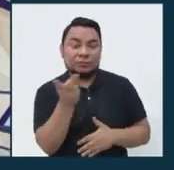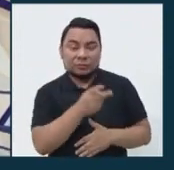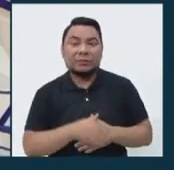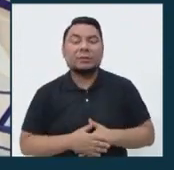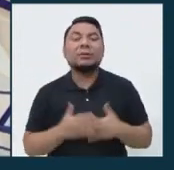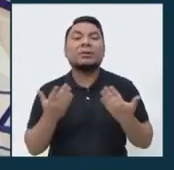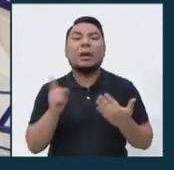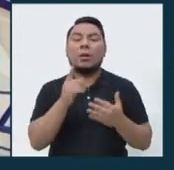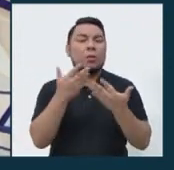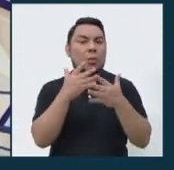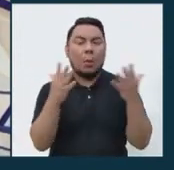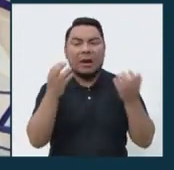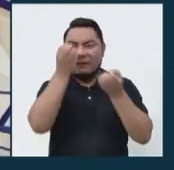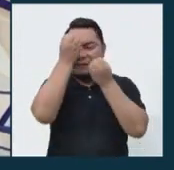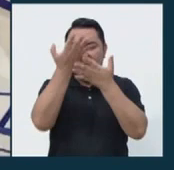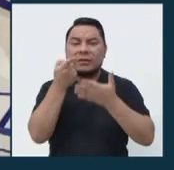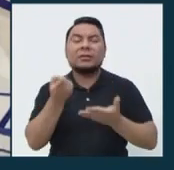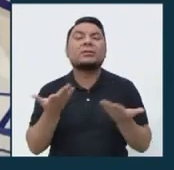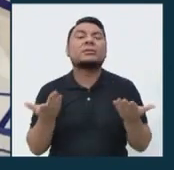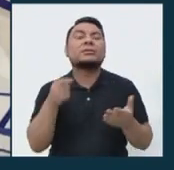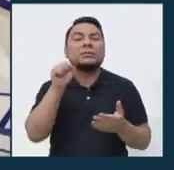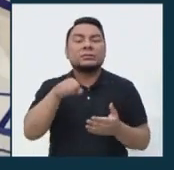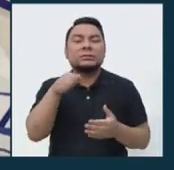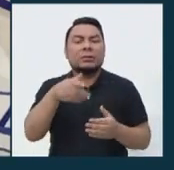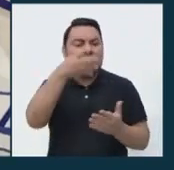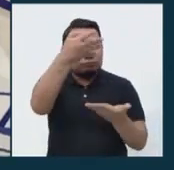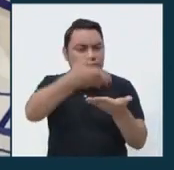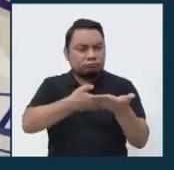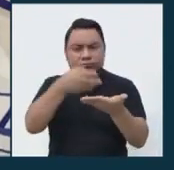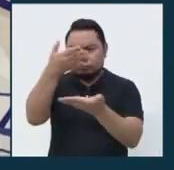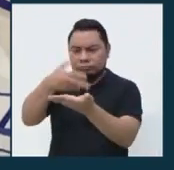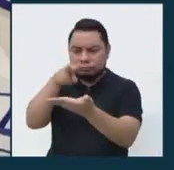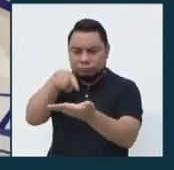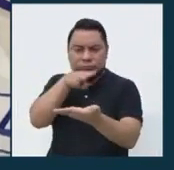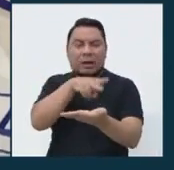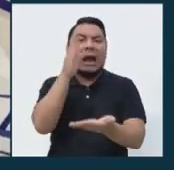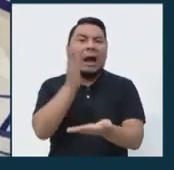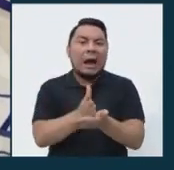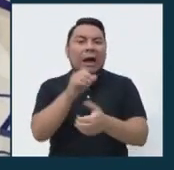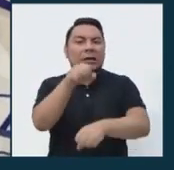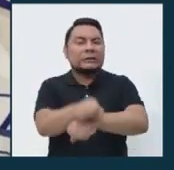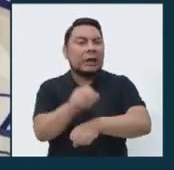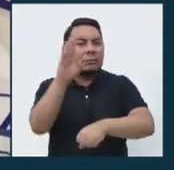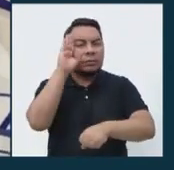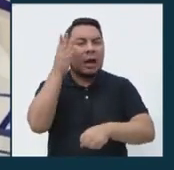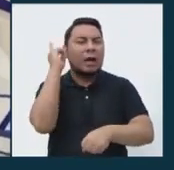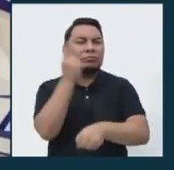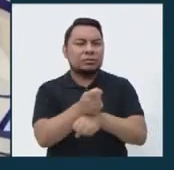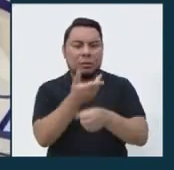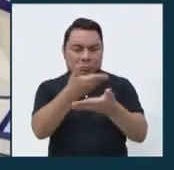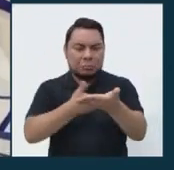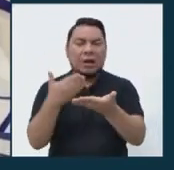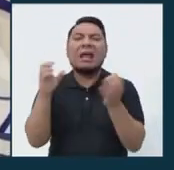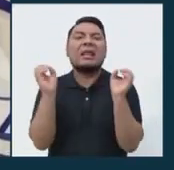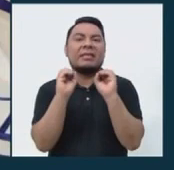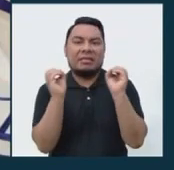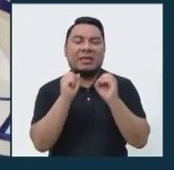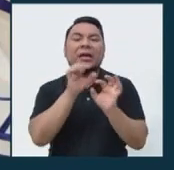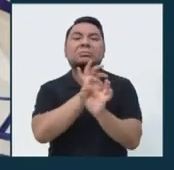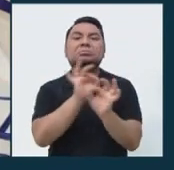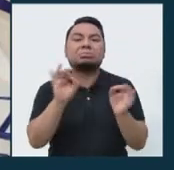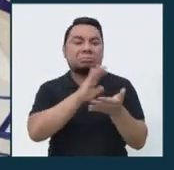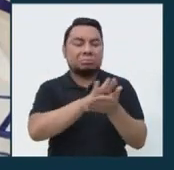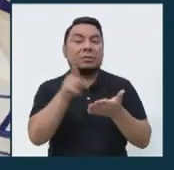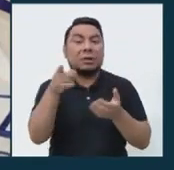no registran información en la sanción de antecedentes penales de la hoja de vida del jurado electoral especial de acuerdo al reglamento de